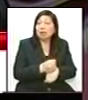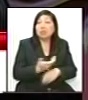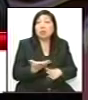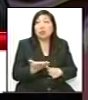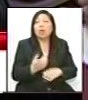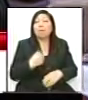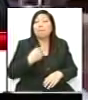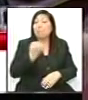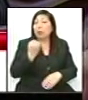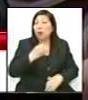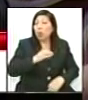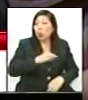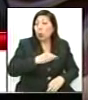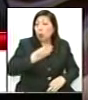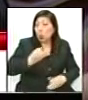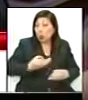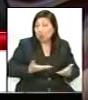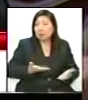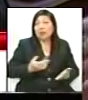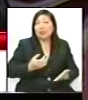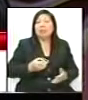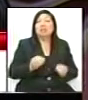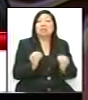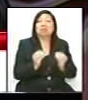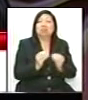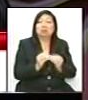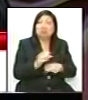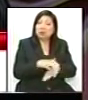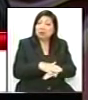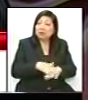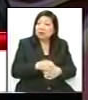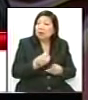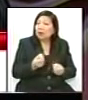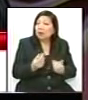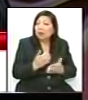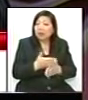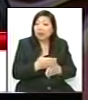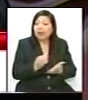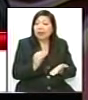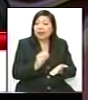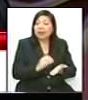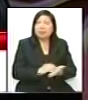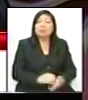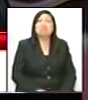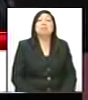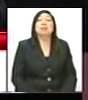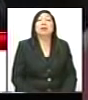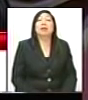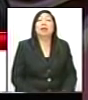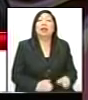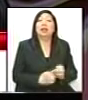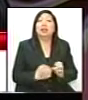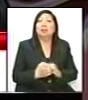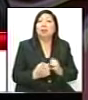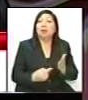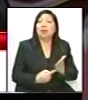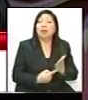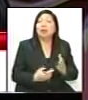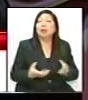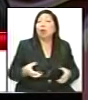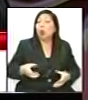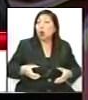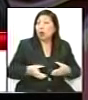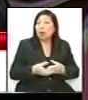Judicial, Ministerio Público y Ministerio de Justicia, donde participarán además del equipo técnico de la comisión,